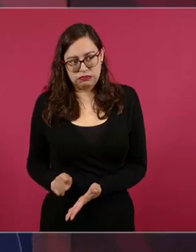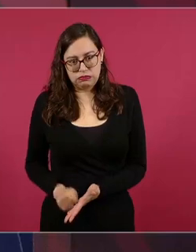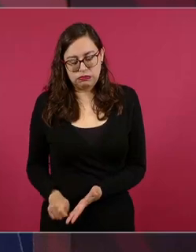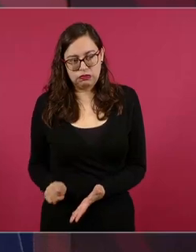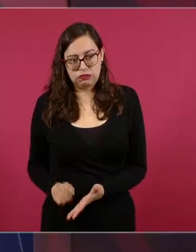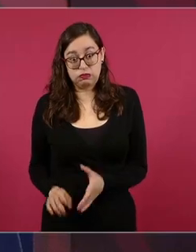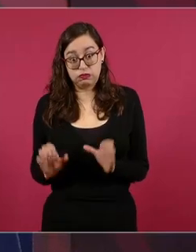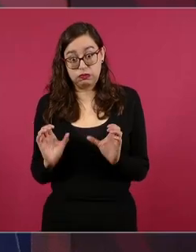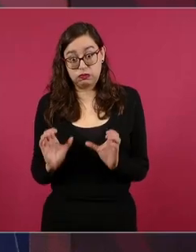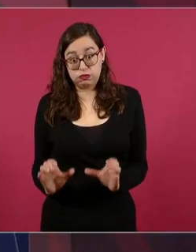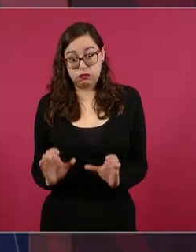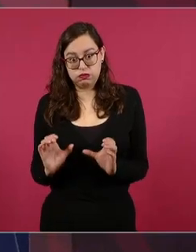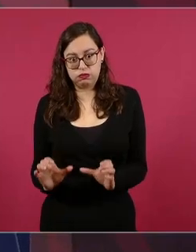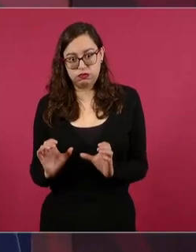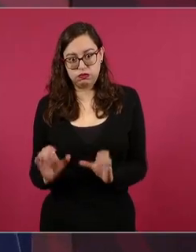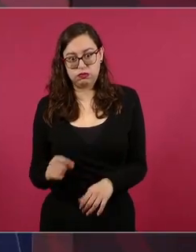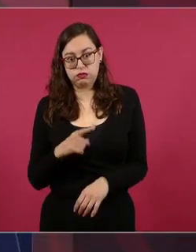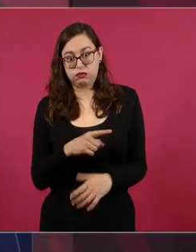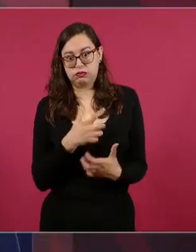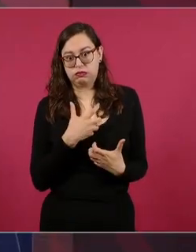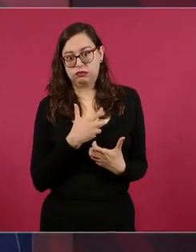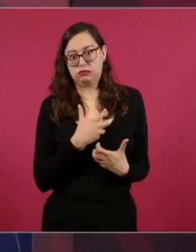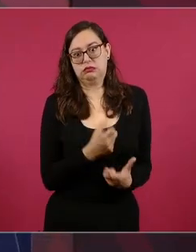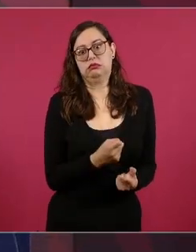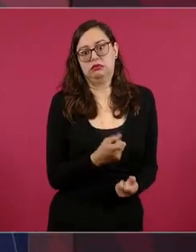evitar la hoguera.